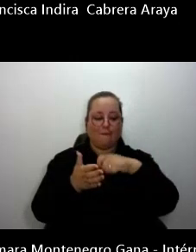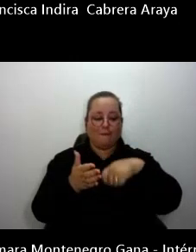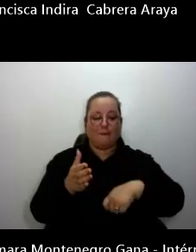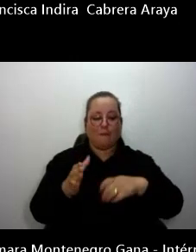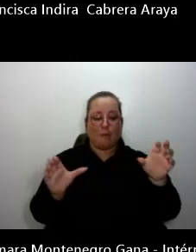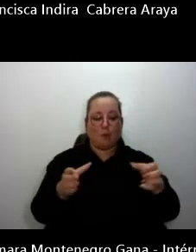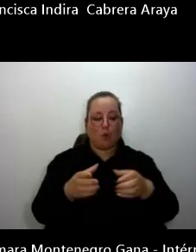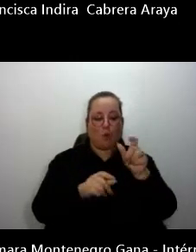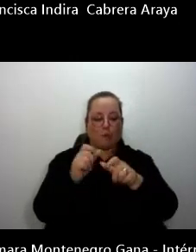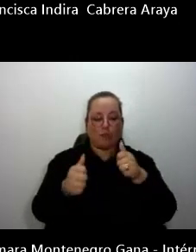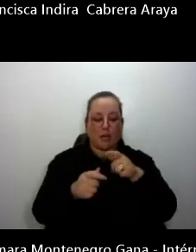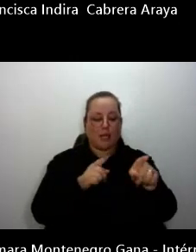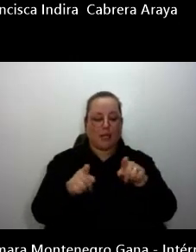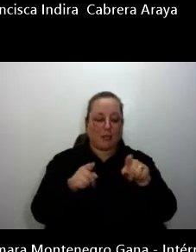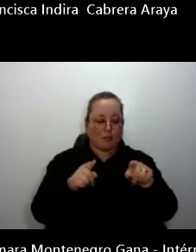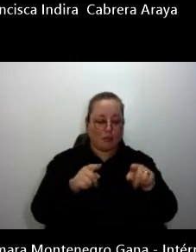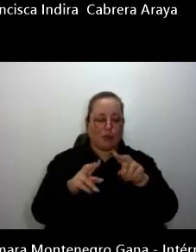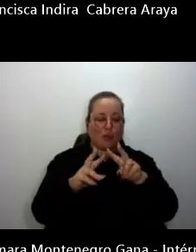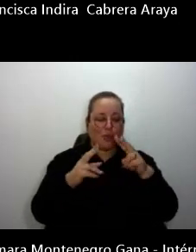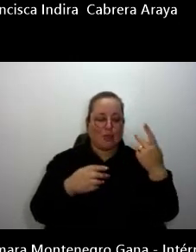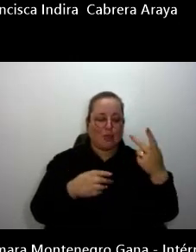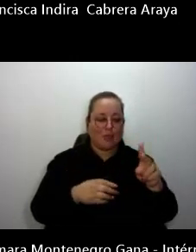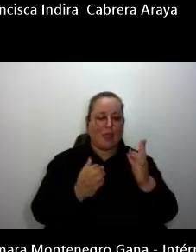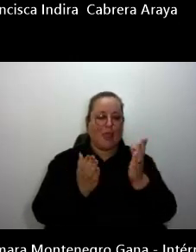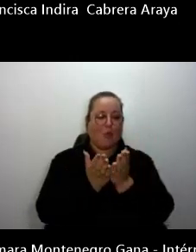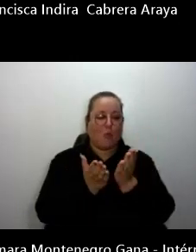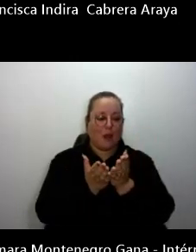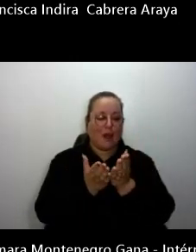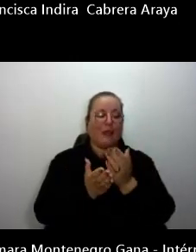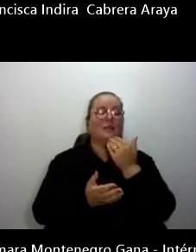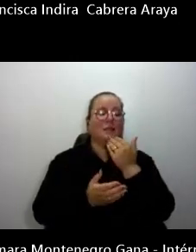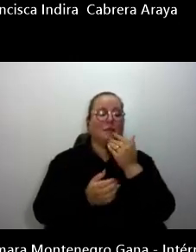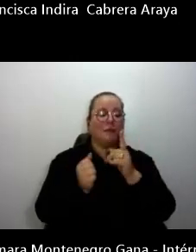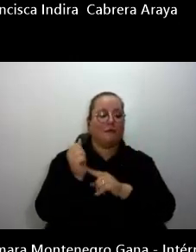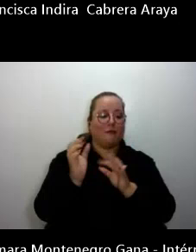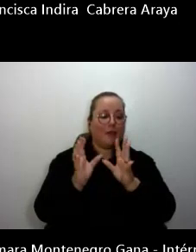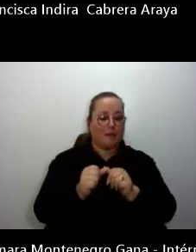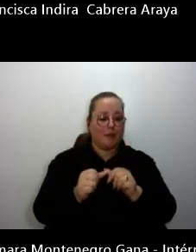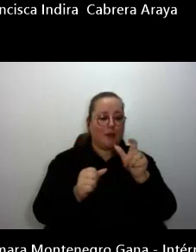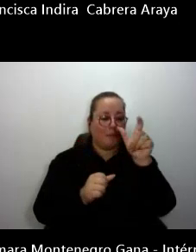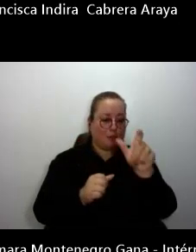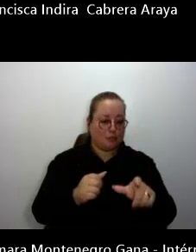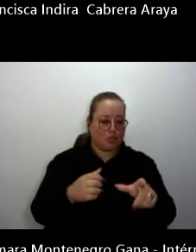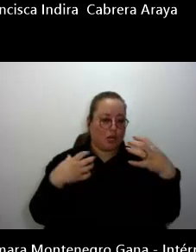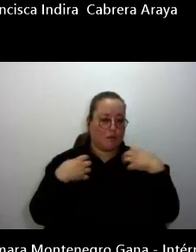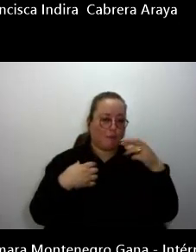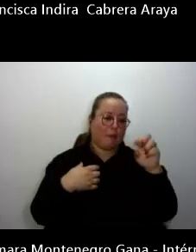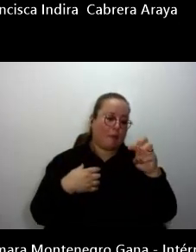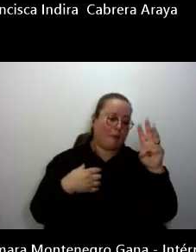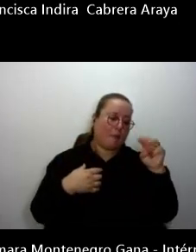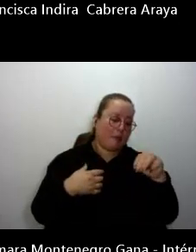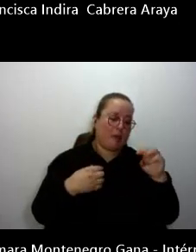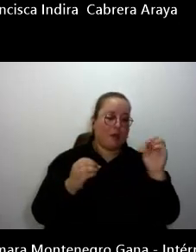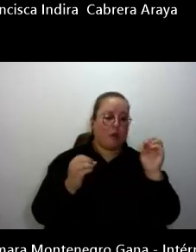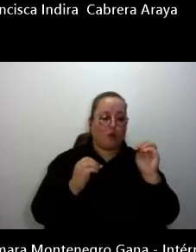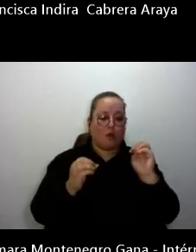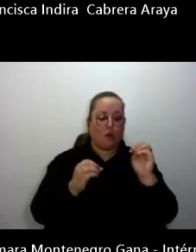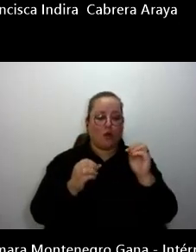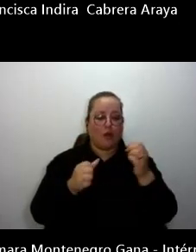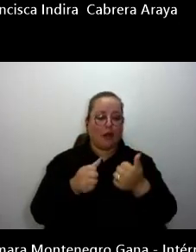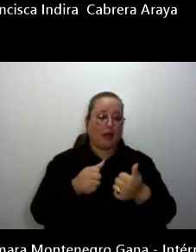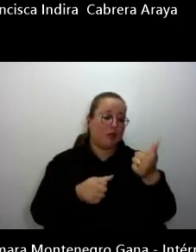gestión del establecimiento y por parte, ¿verdad?, de la familia, el apoderado titular o, en su defecto, ¿verdad?, el apoderado suplente